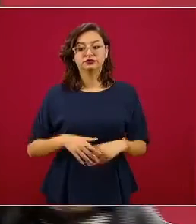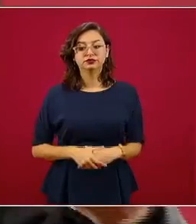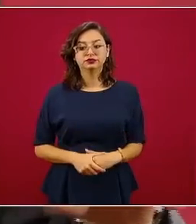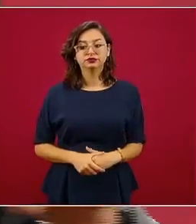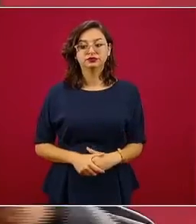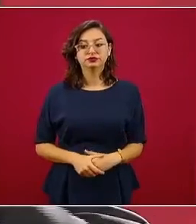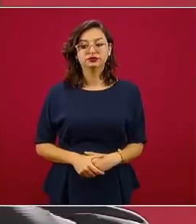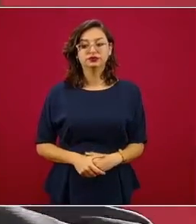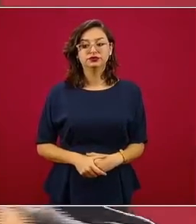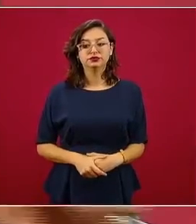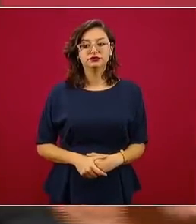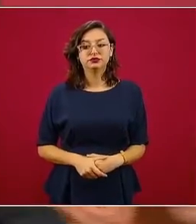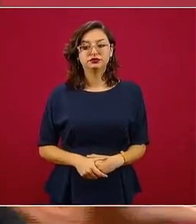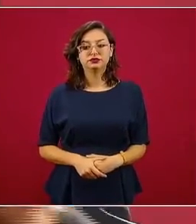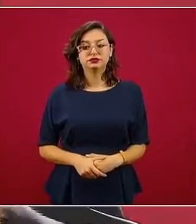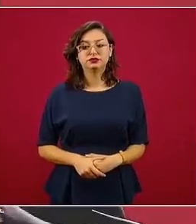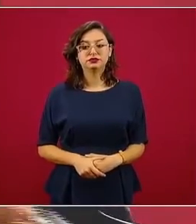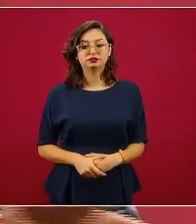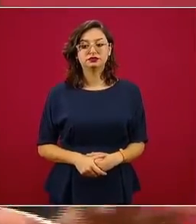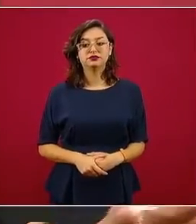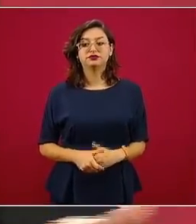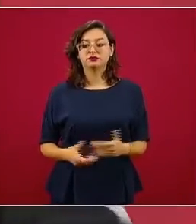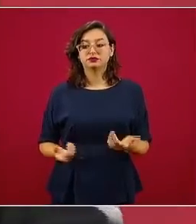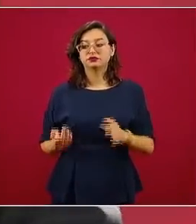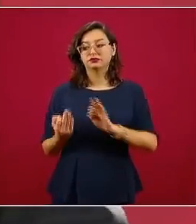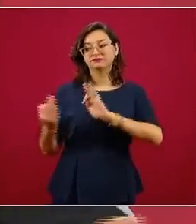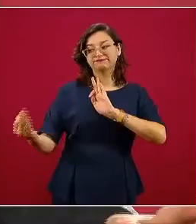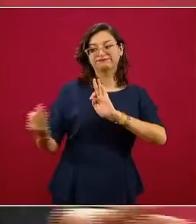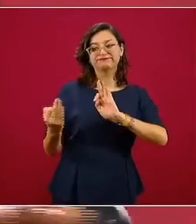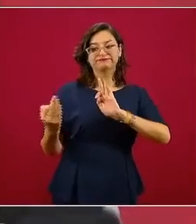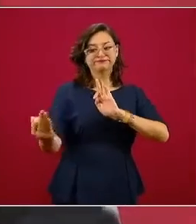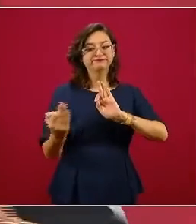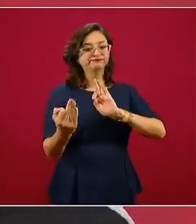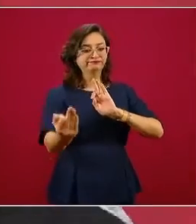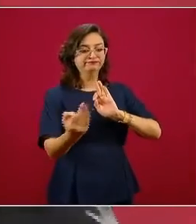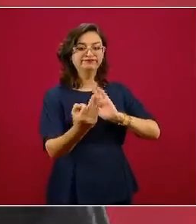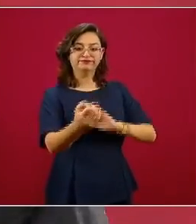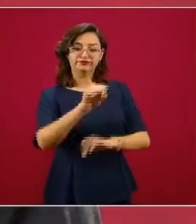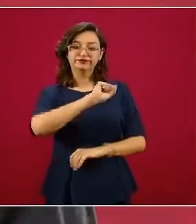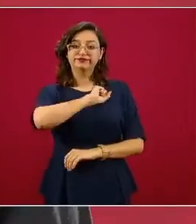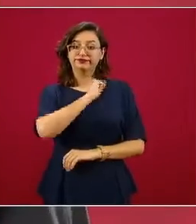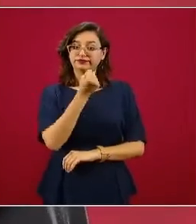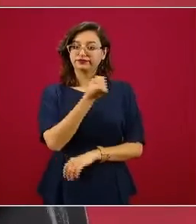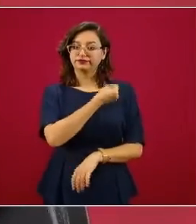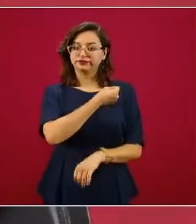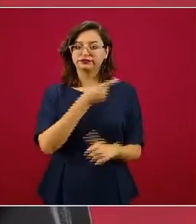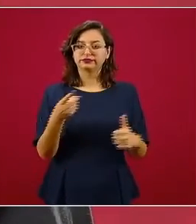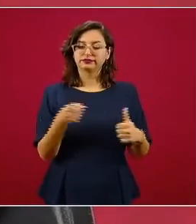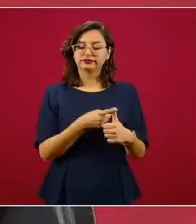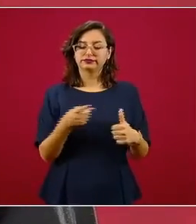y cuidando la distancia, la sana distancia.